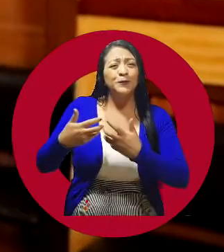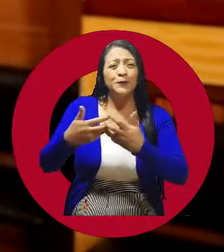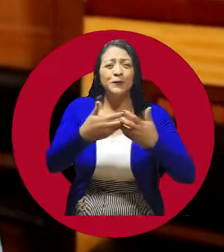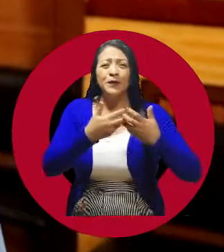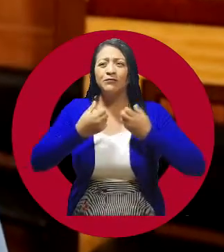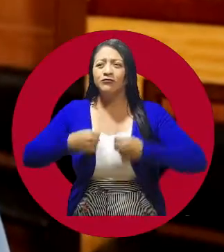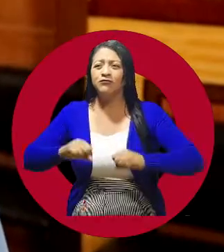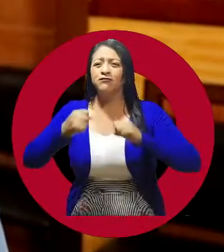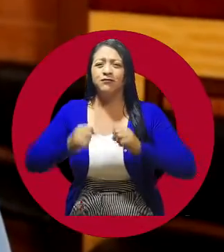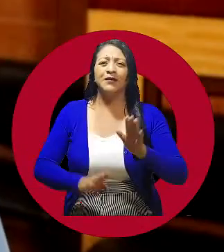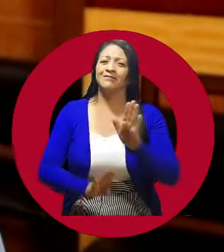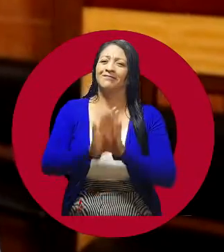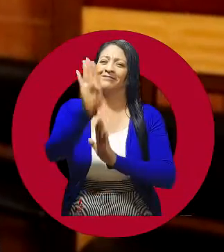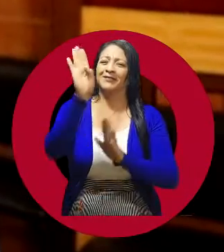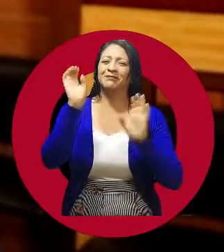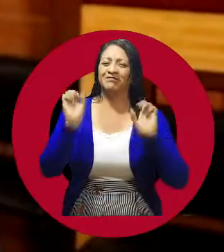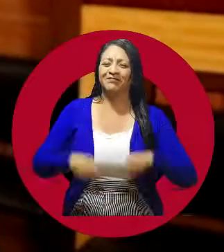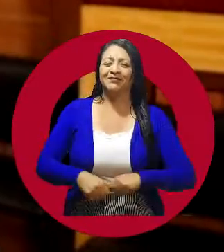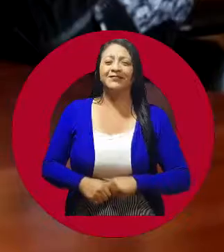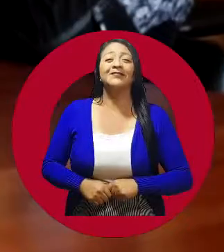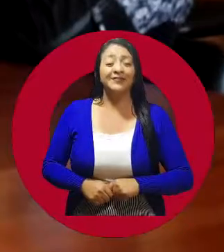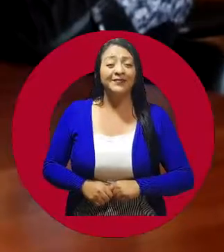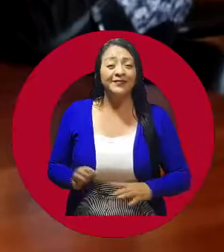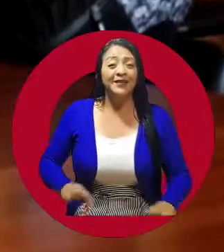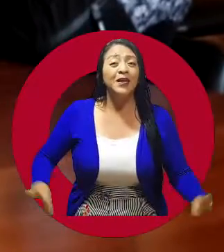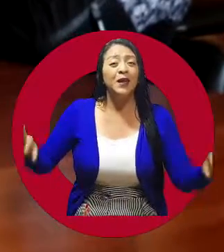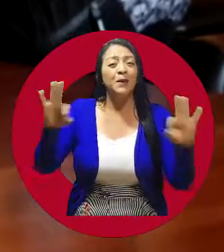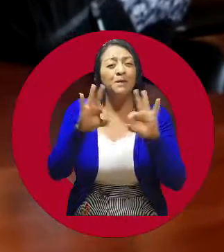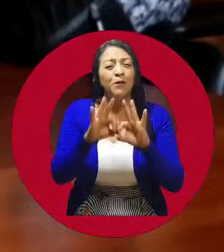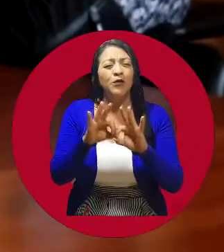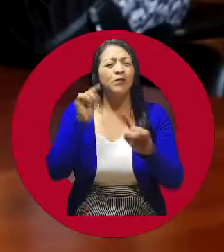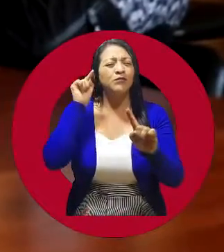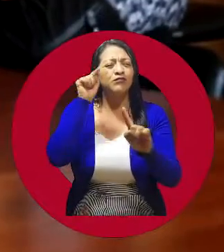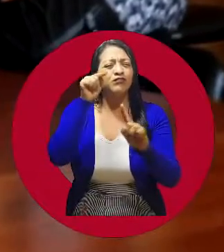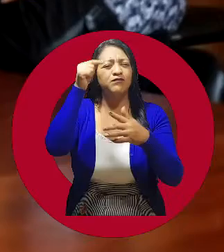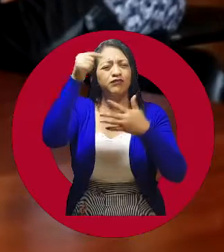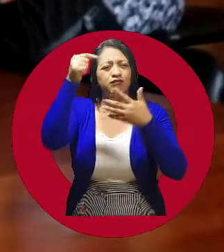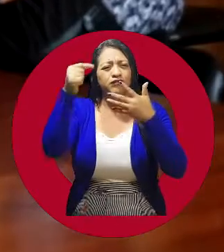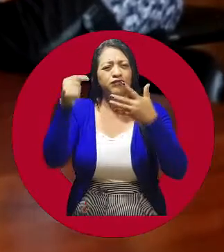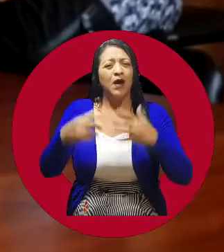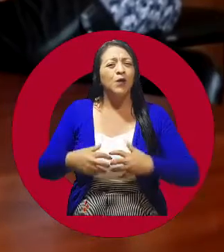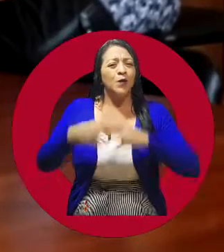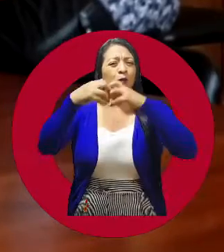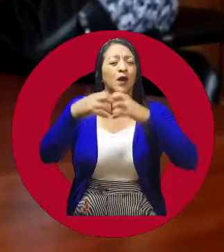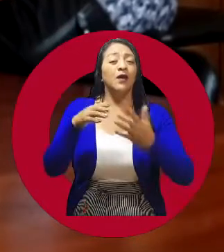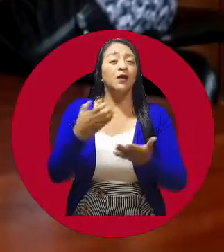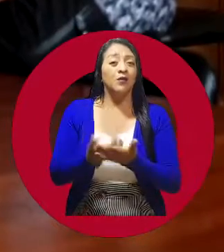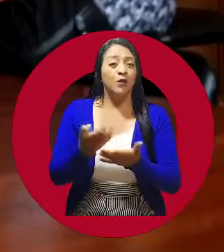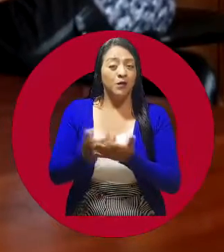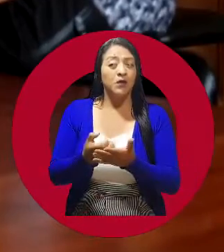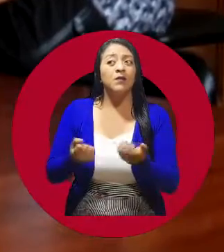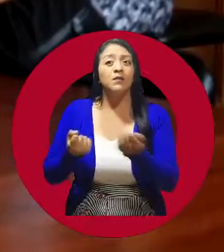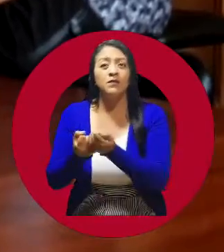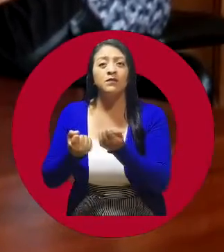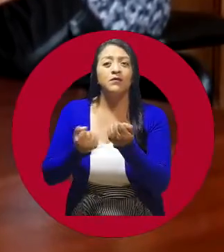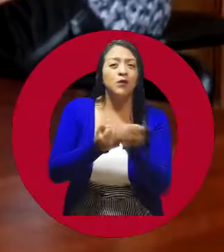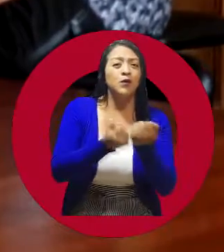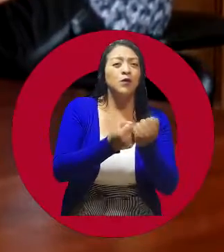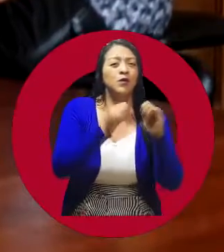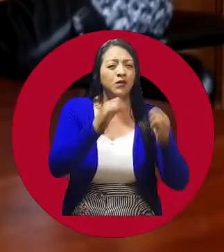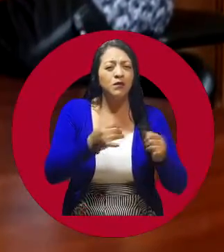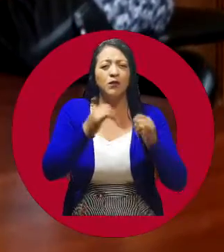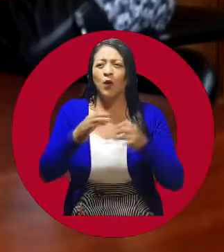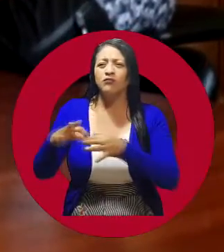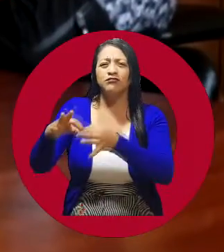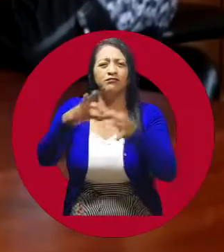todos podamos unir esfuerzos y podamos salir adelante. En estas jornadas se tomará en cuenta ejes claves para la recuperación económica. El apoyo